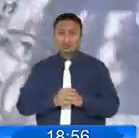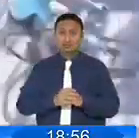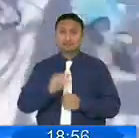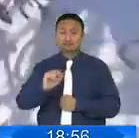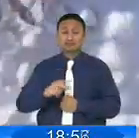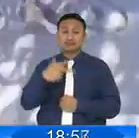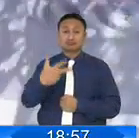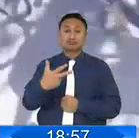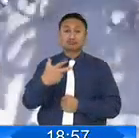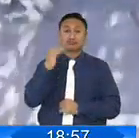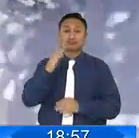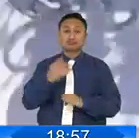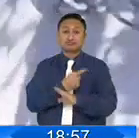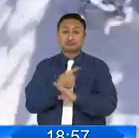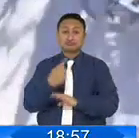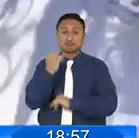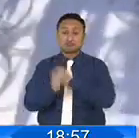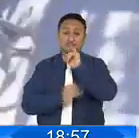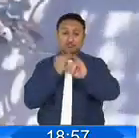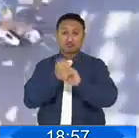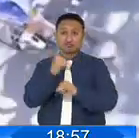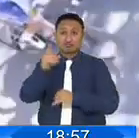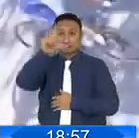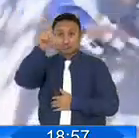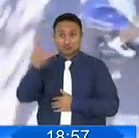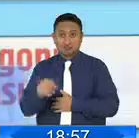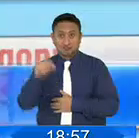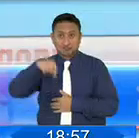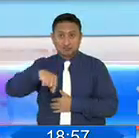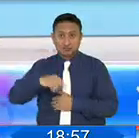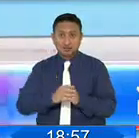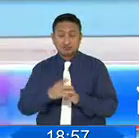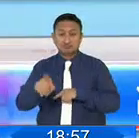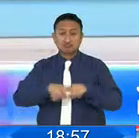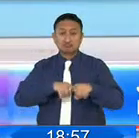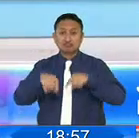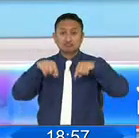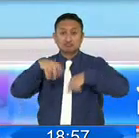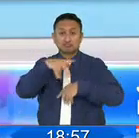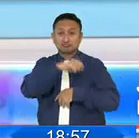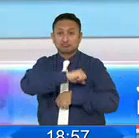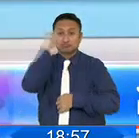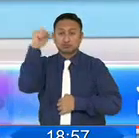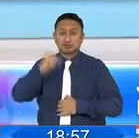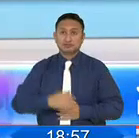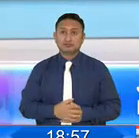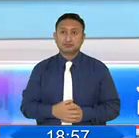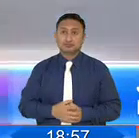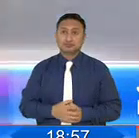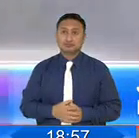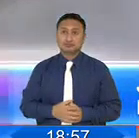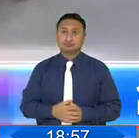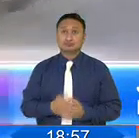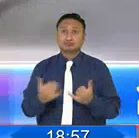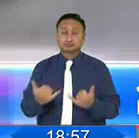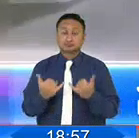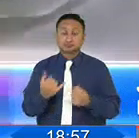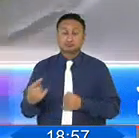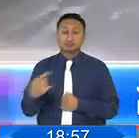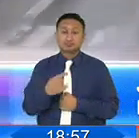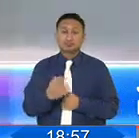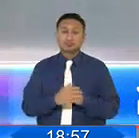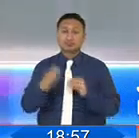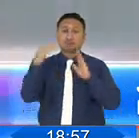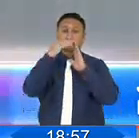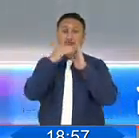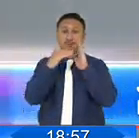etapa de la Semana Internacional del Coppi Bartali de Italia, competencia que también la ganó en la tabla general. Ahora Narváez se ubica